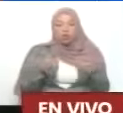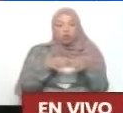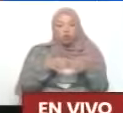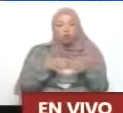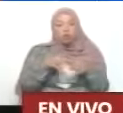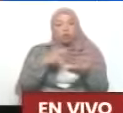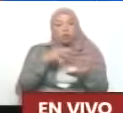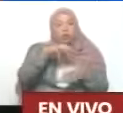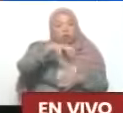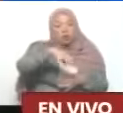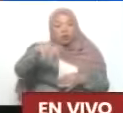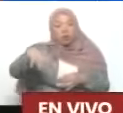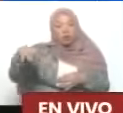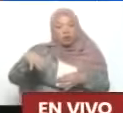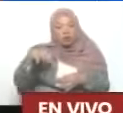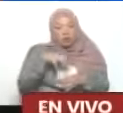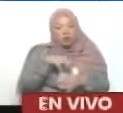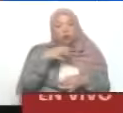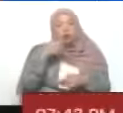nacional, territorial.